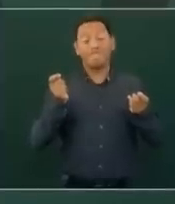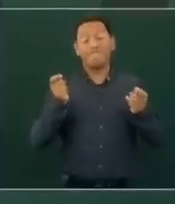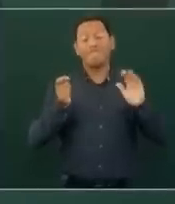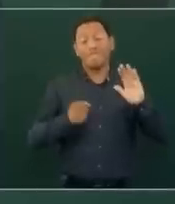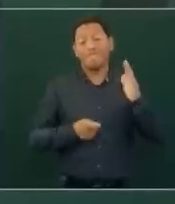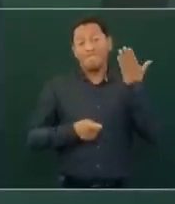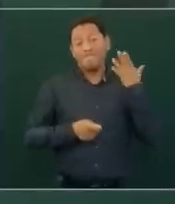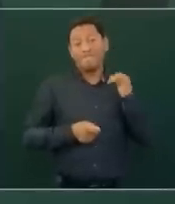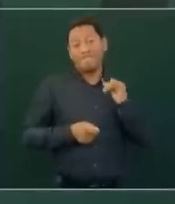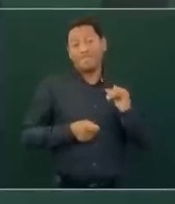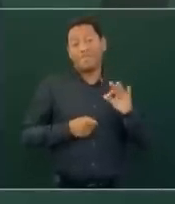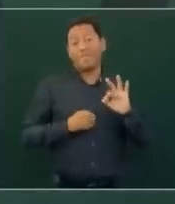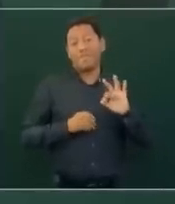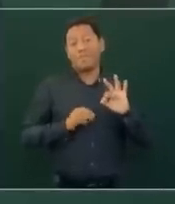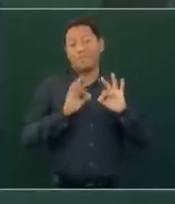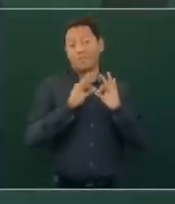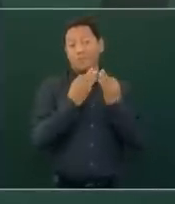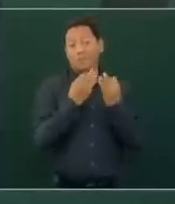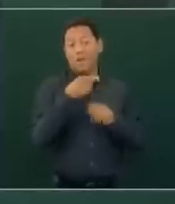Y ellos eran los que mandaban